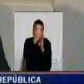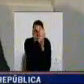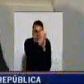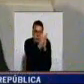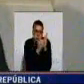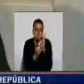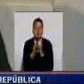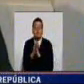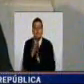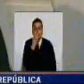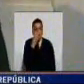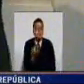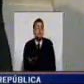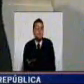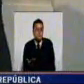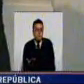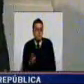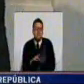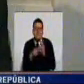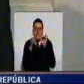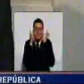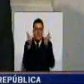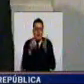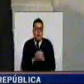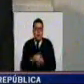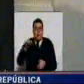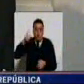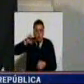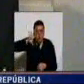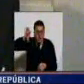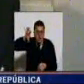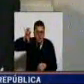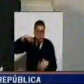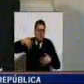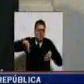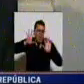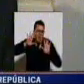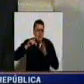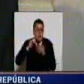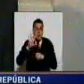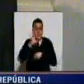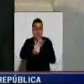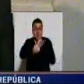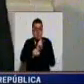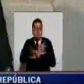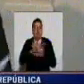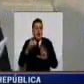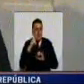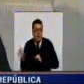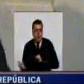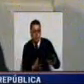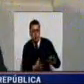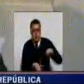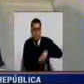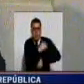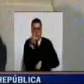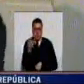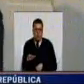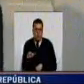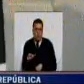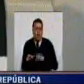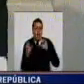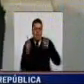minuciosa estoy diciendo cosas que son de extrema gravedad y que en otro país, ya hace dentro de 5 minutos, tendría que renunciar el ministro Cárdenas.